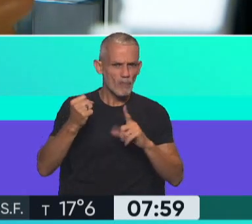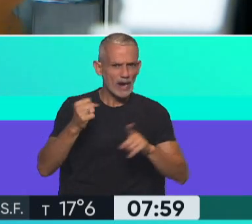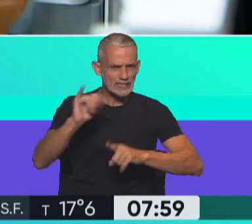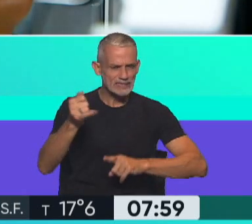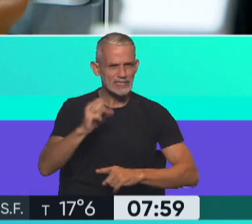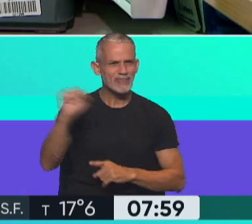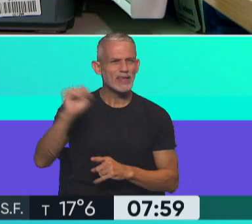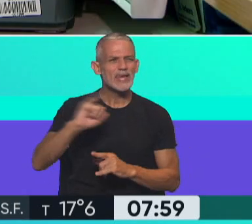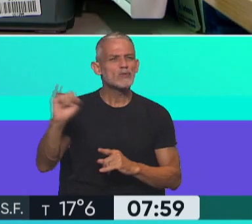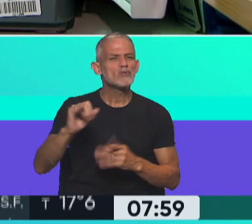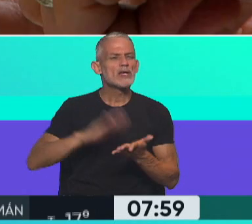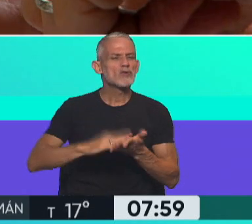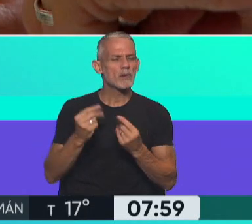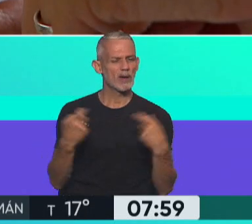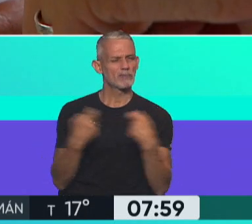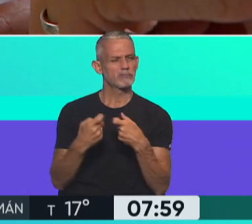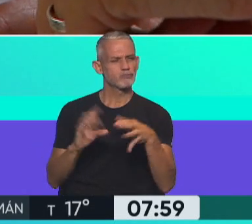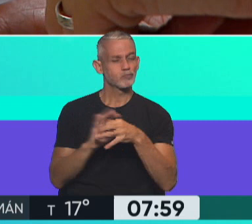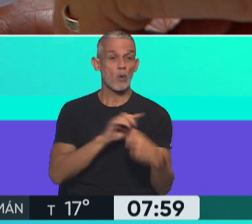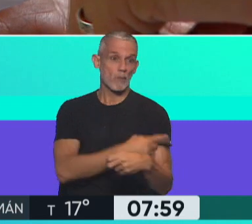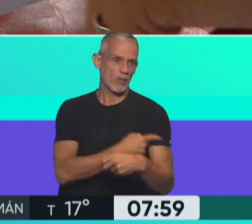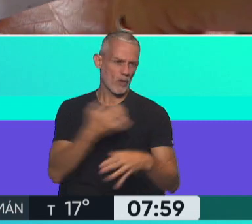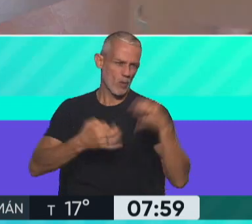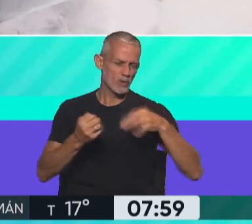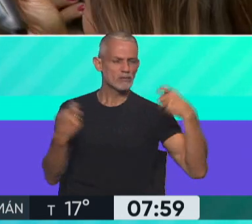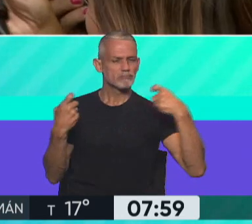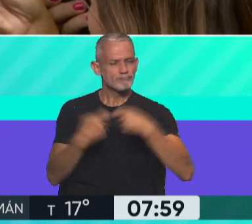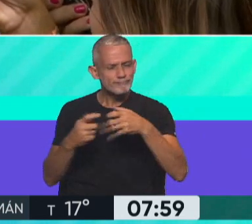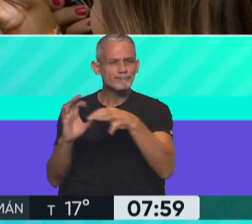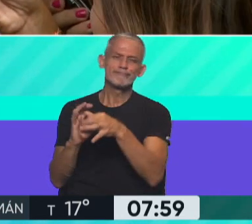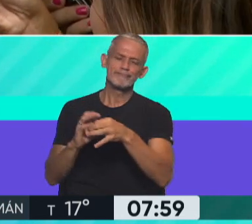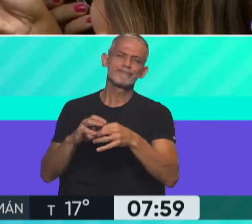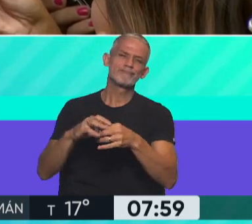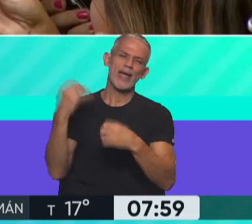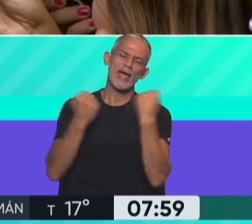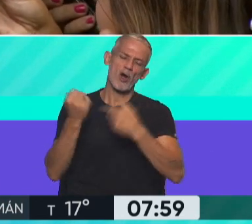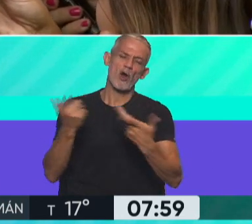cierto, respecto de la complicidad del Poder Judicial con el Poder Económico,